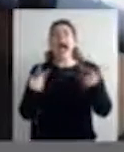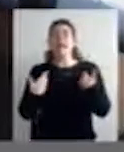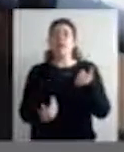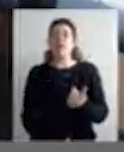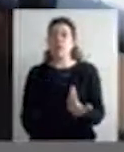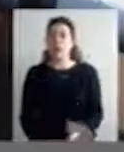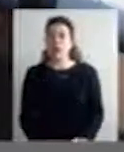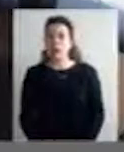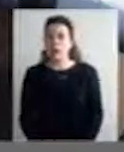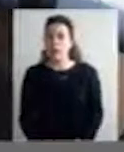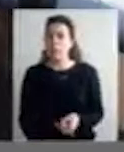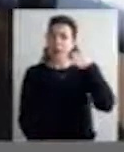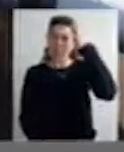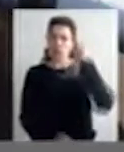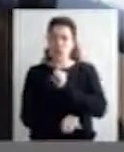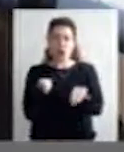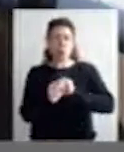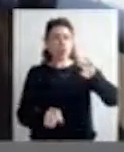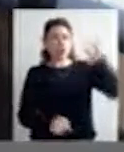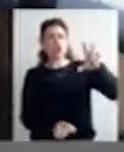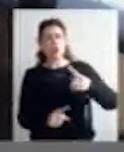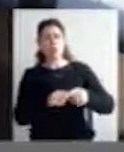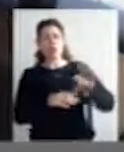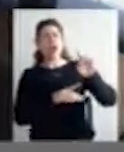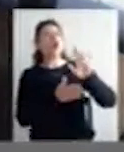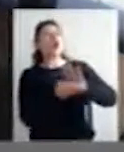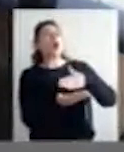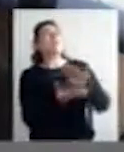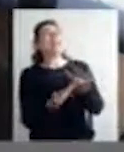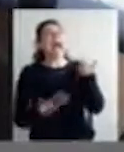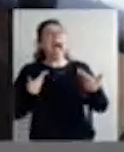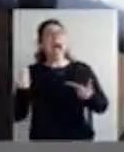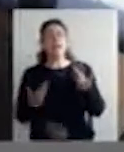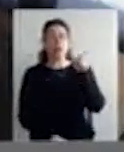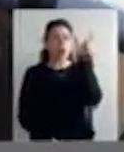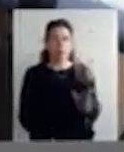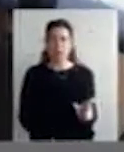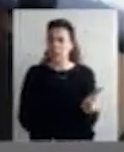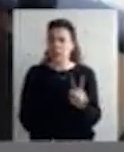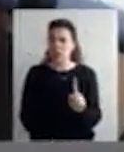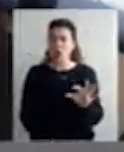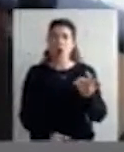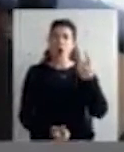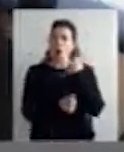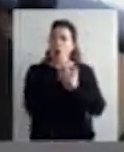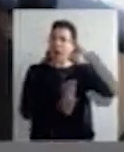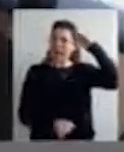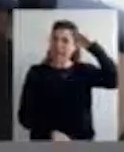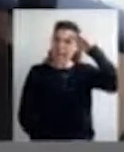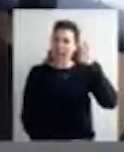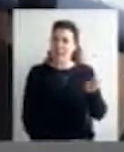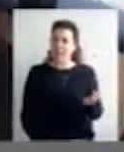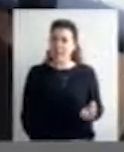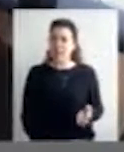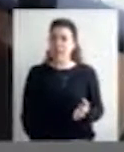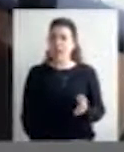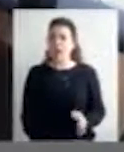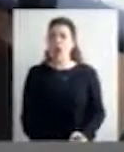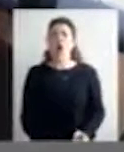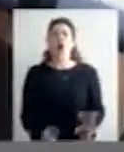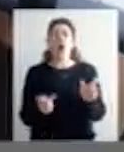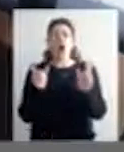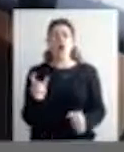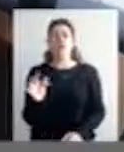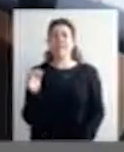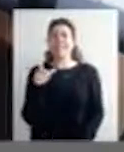quedar supeditadas al estado de ánimo de alguien, mucho menos el criterio de carabineros o de una transnacional forestal, dueña de